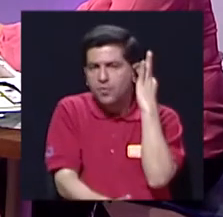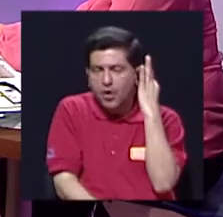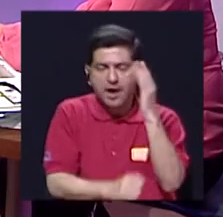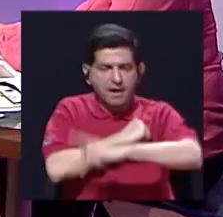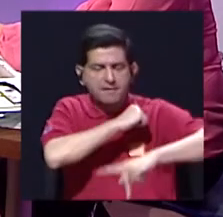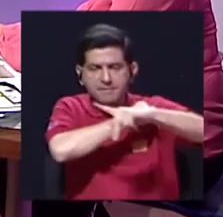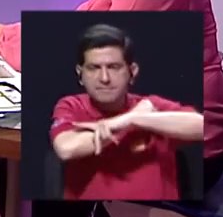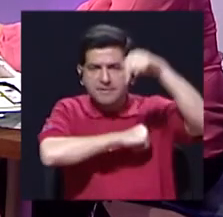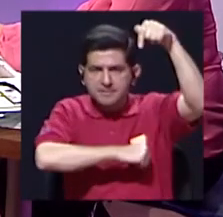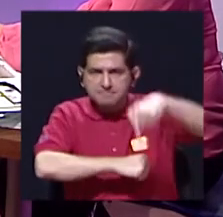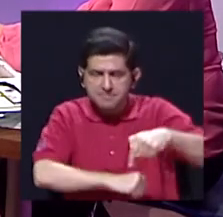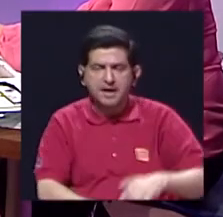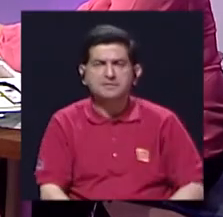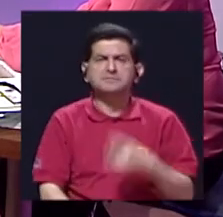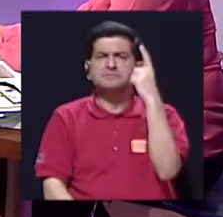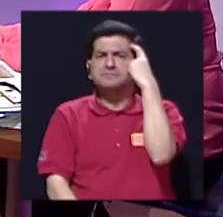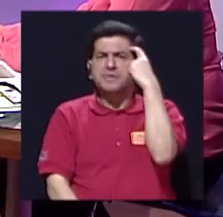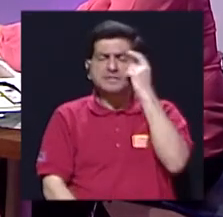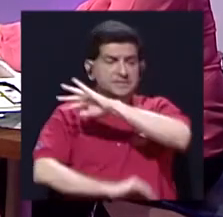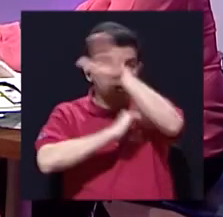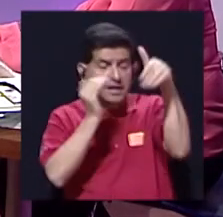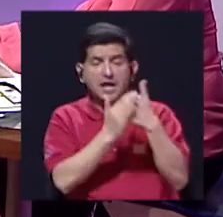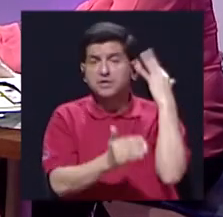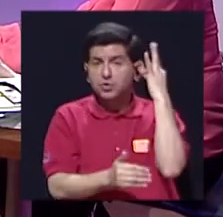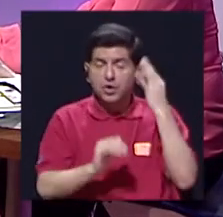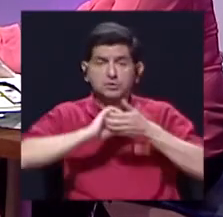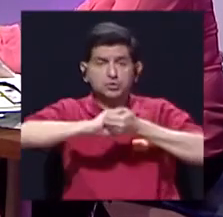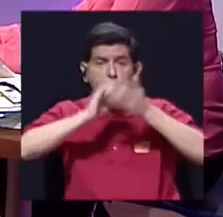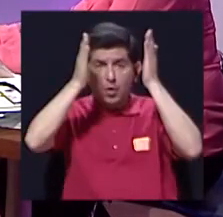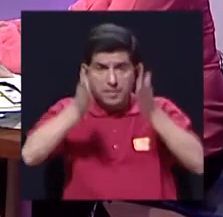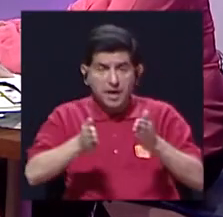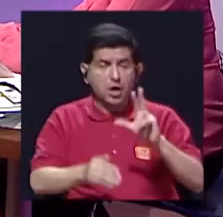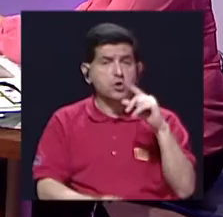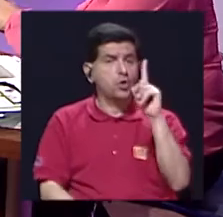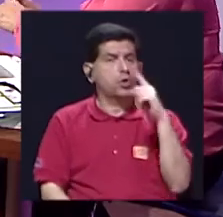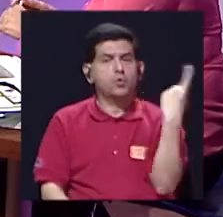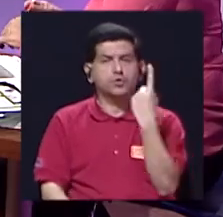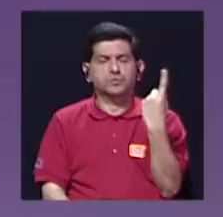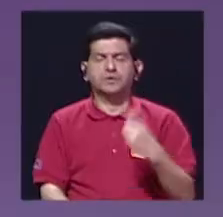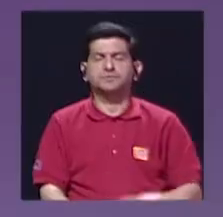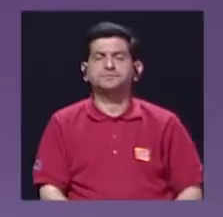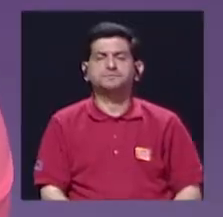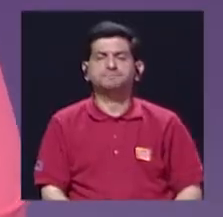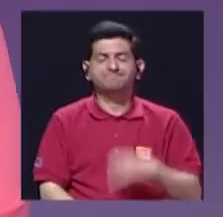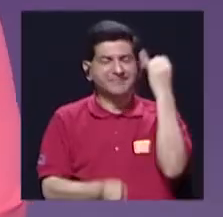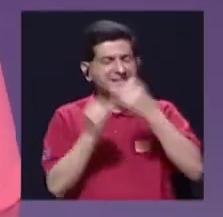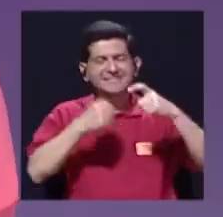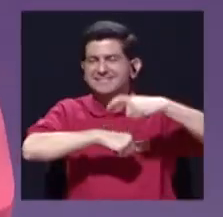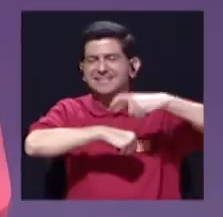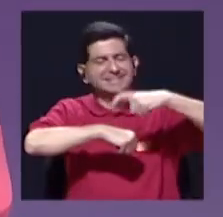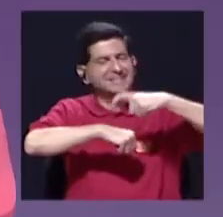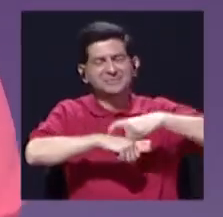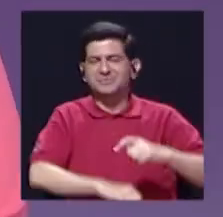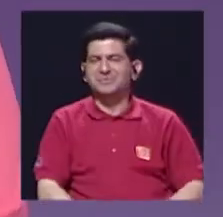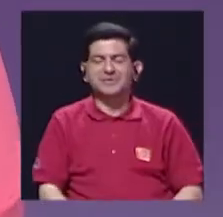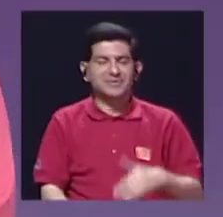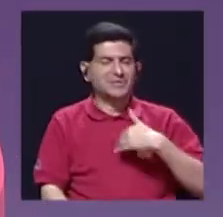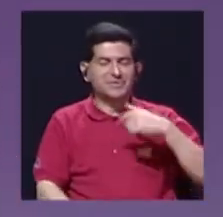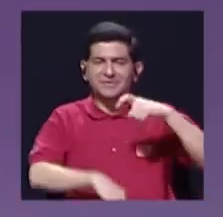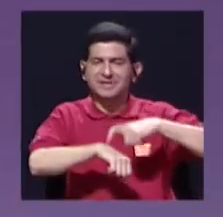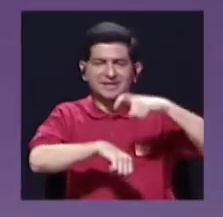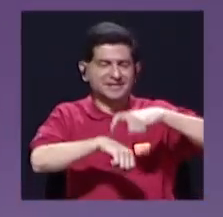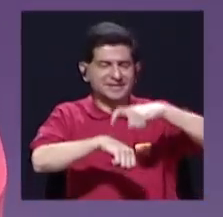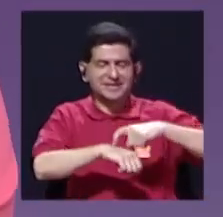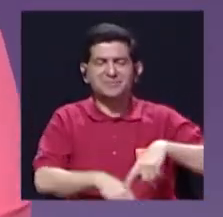del país, porque estamos pensando en todas las mujeres cooperativistas, no en unas solas. Bueno, se nos acabó el tiempo, no nos dio tiempo de